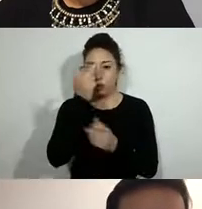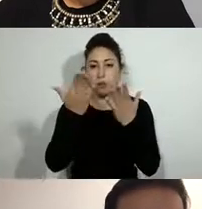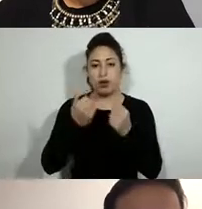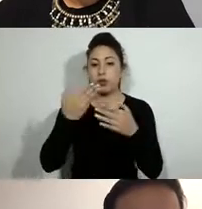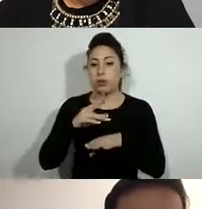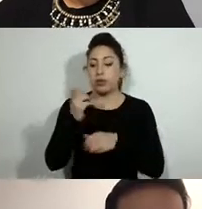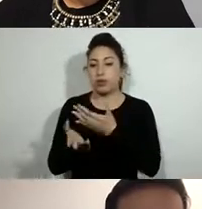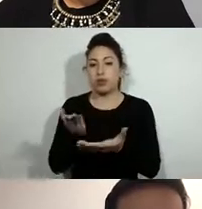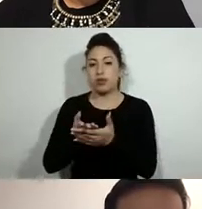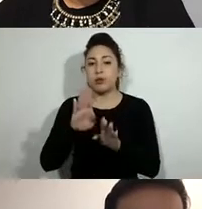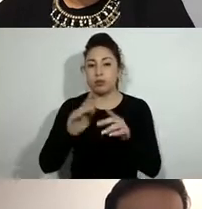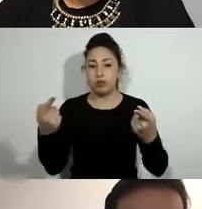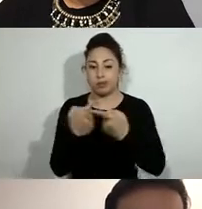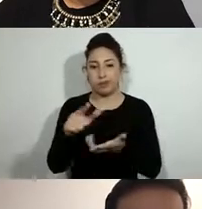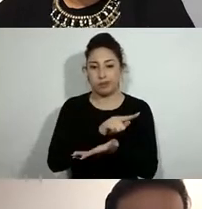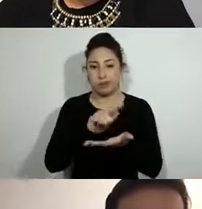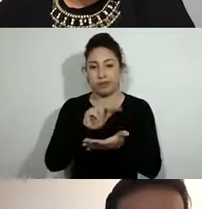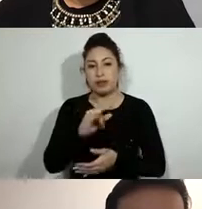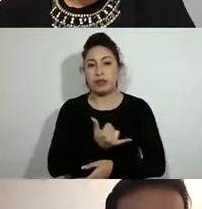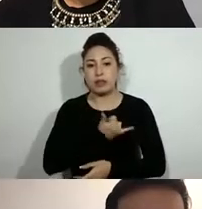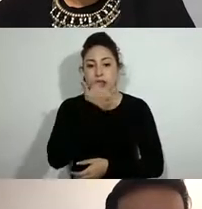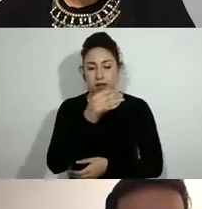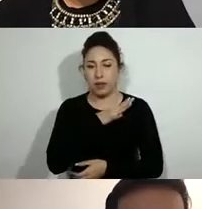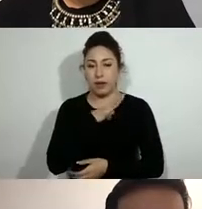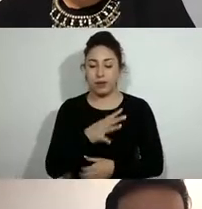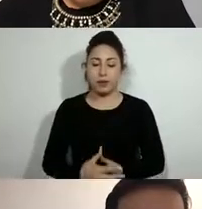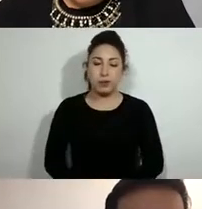y es equivocado, diputada presidenta.